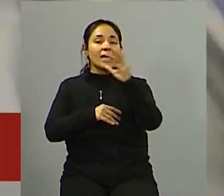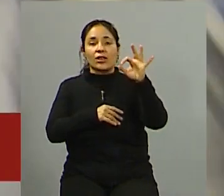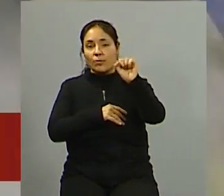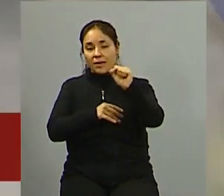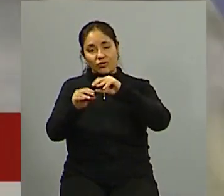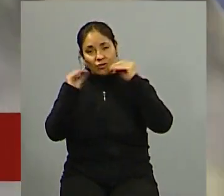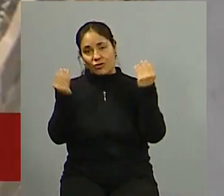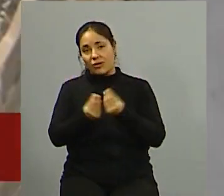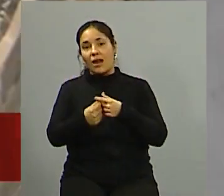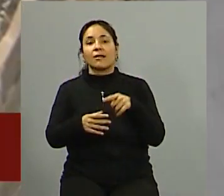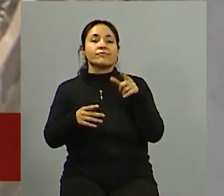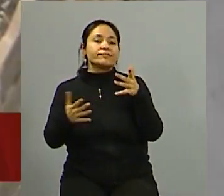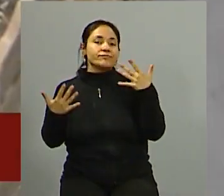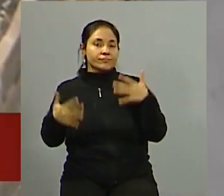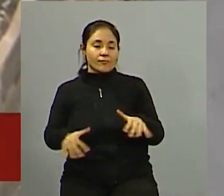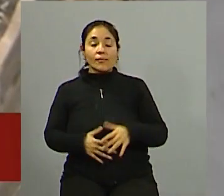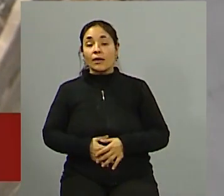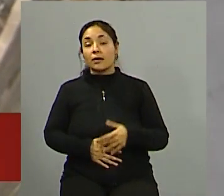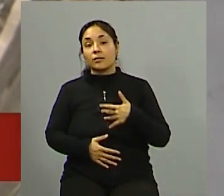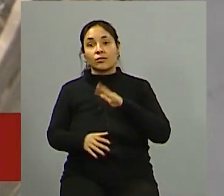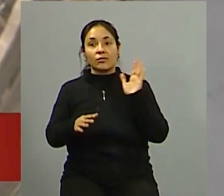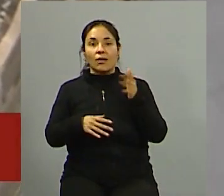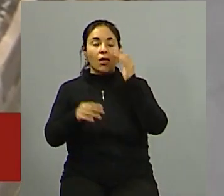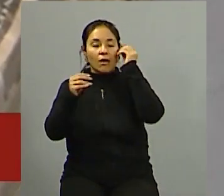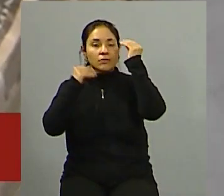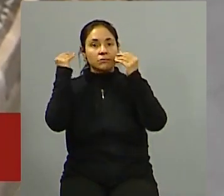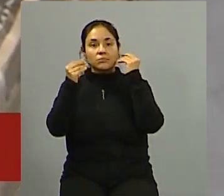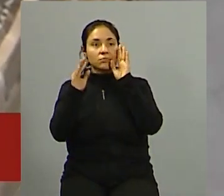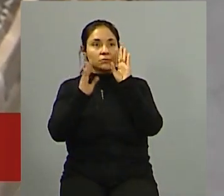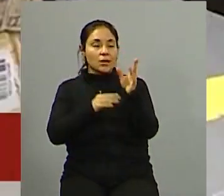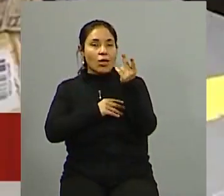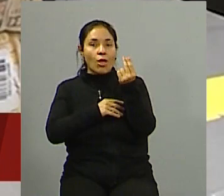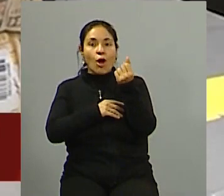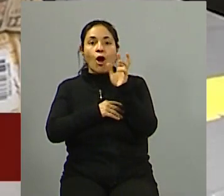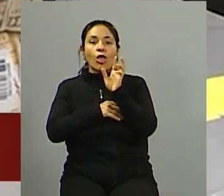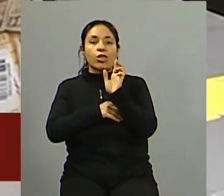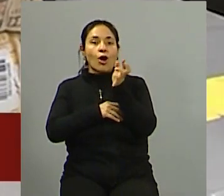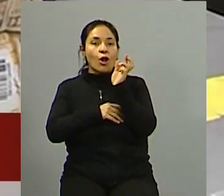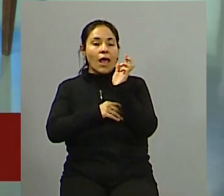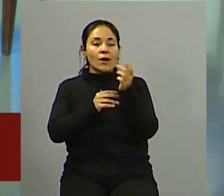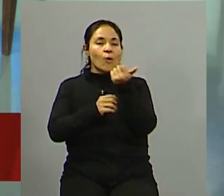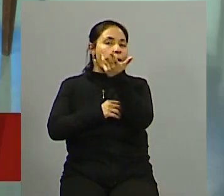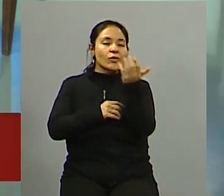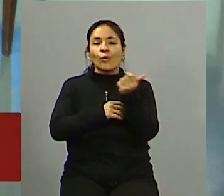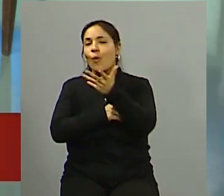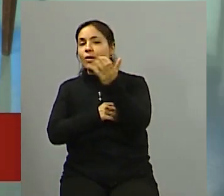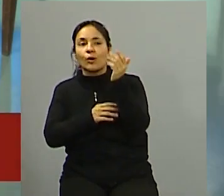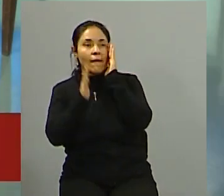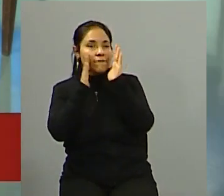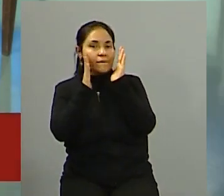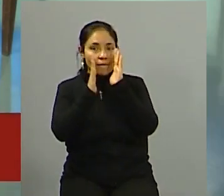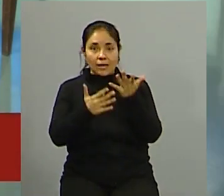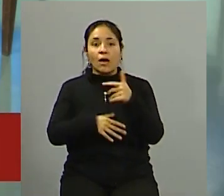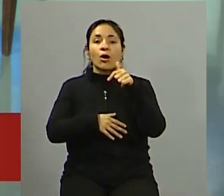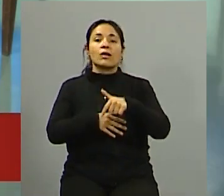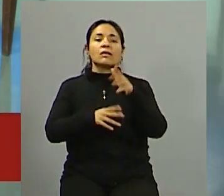Bueno, sin duda los ojos están siempre puestos en la cotización del dólar. ¿Hay una cuestión de especulativa con el tema de la